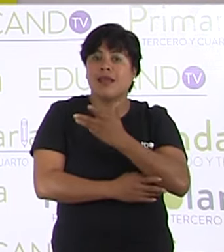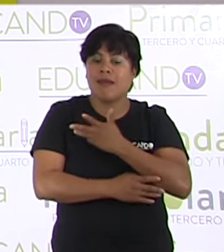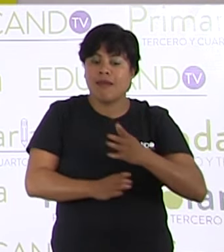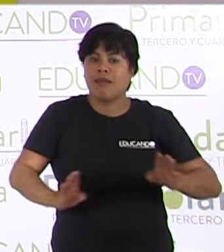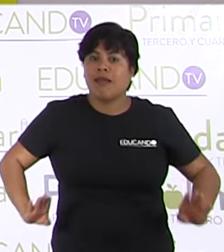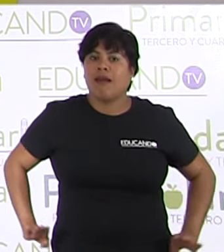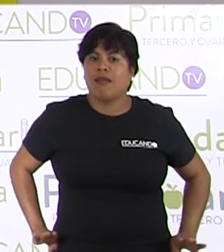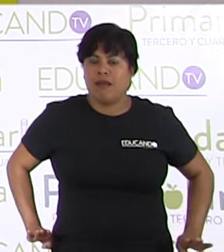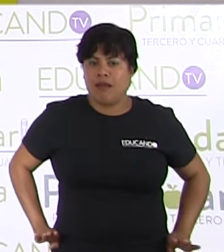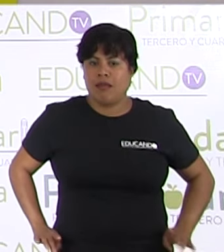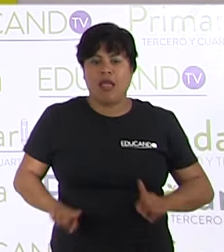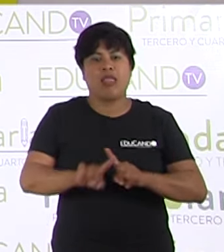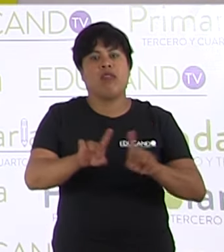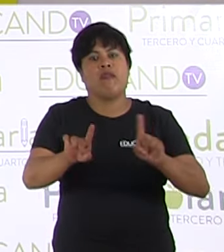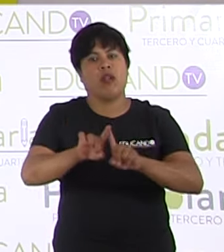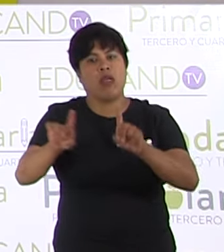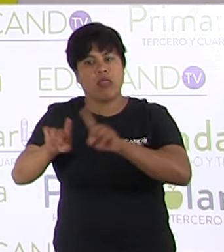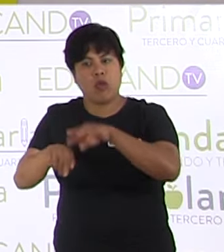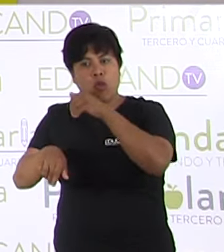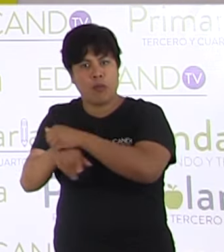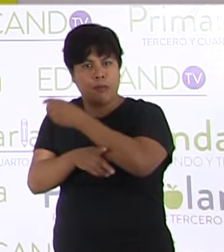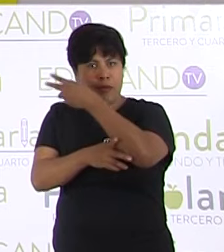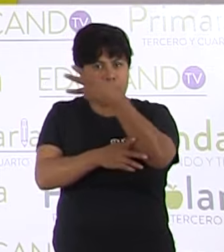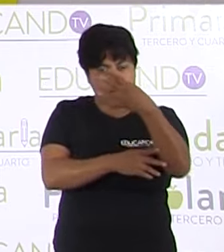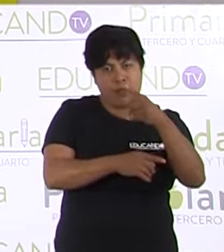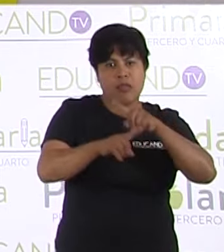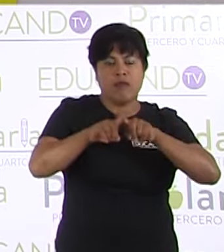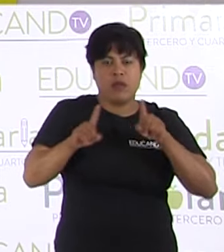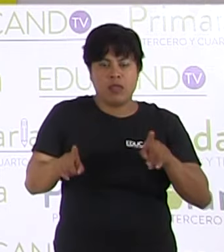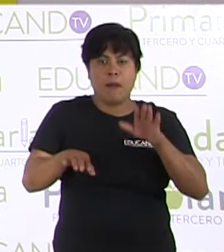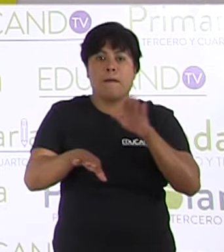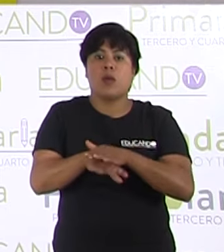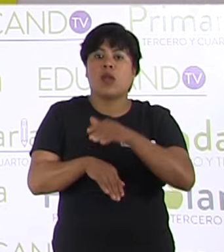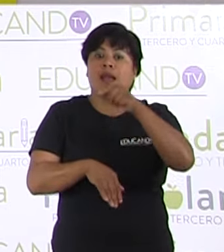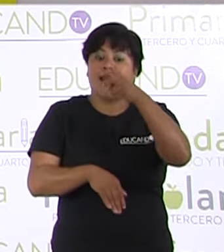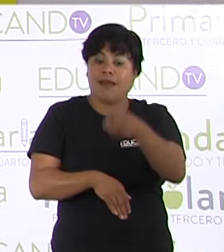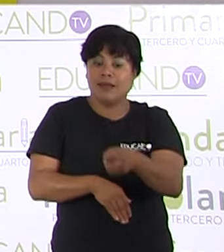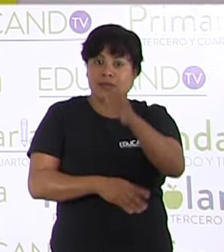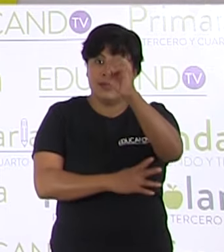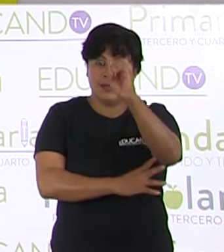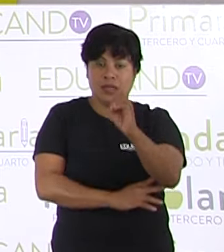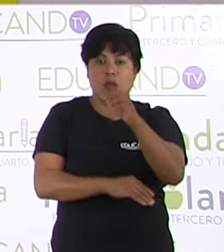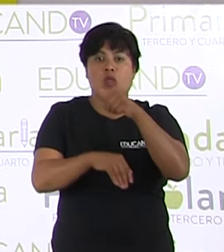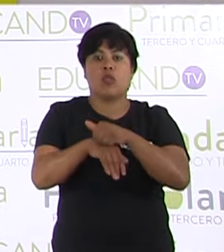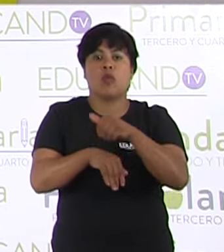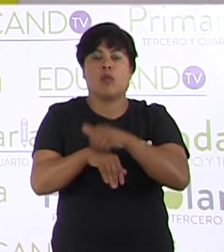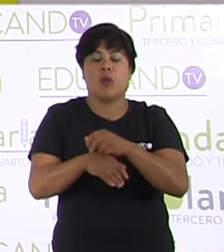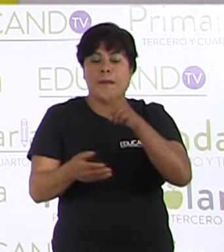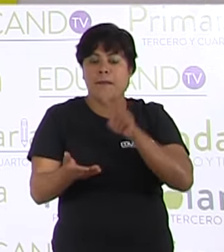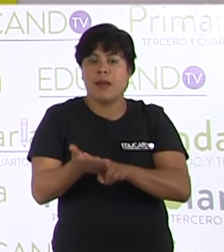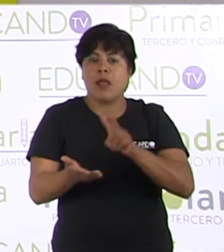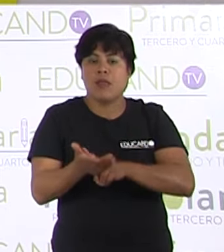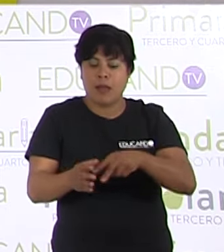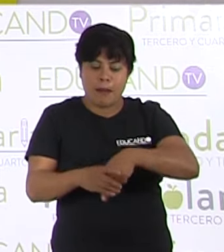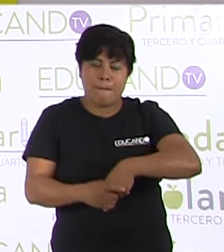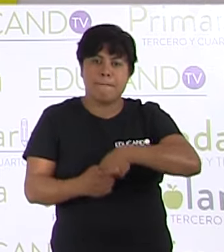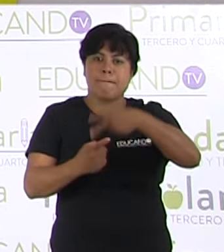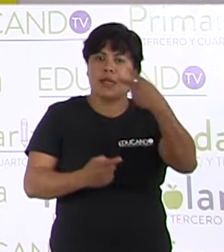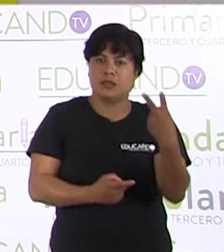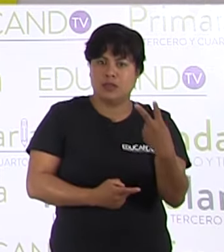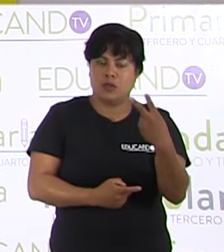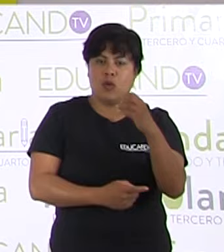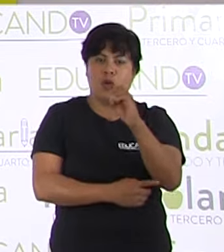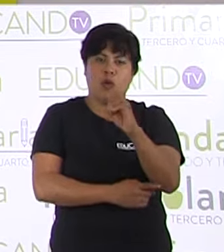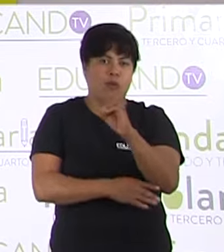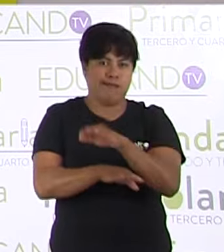características distintas que los otros números Por qué Porque es un es un número de valor nulo o de